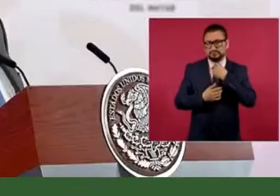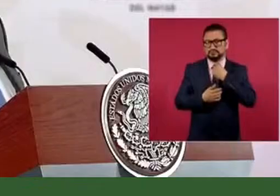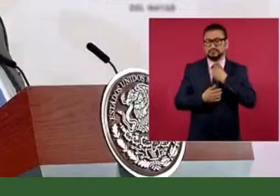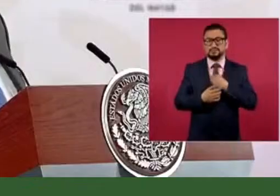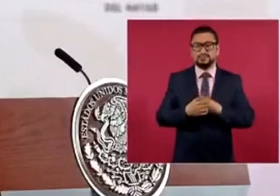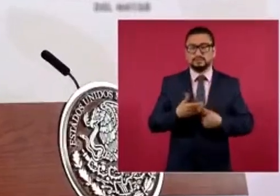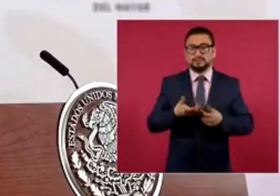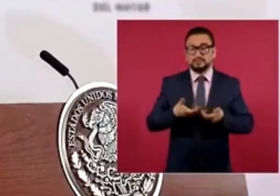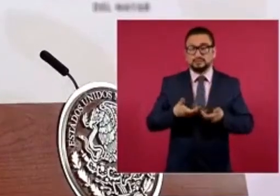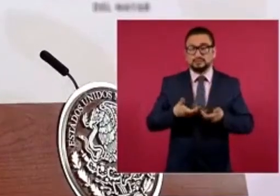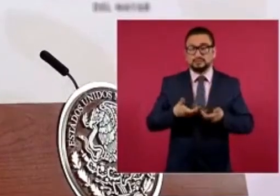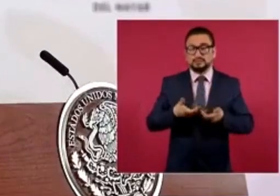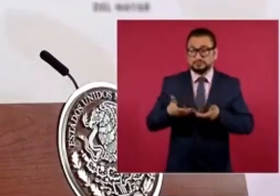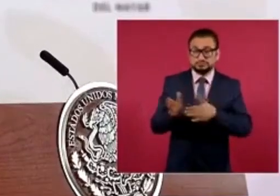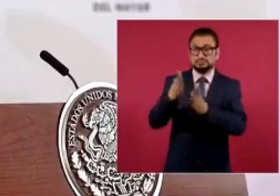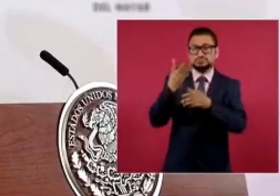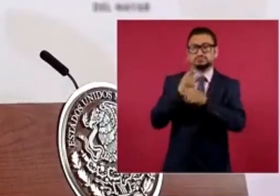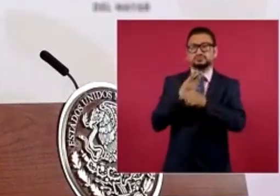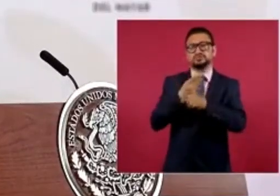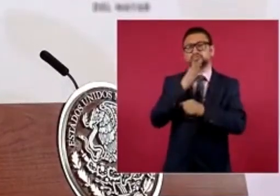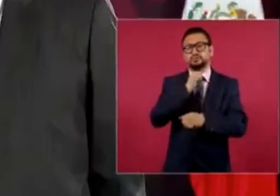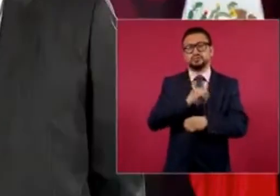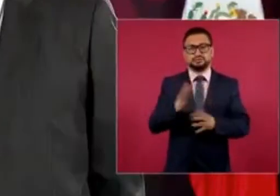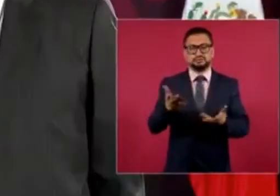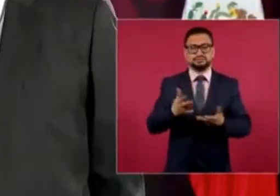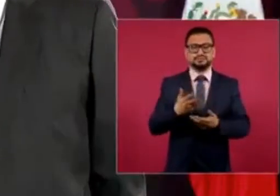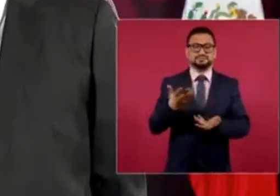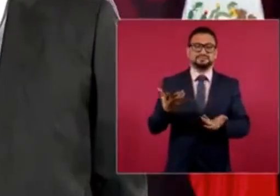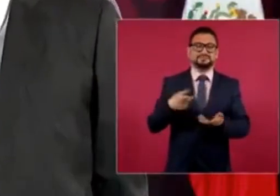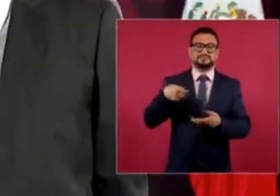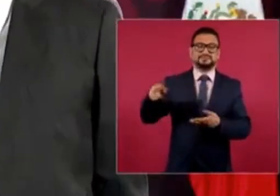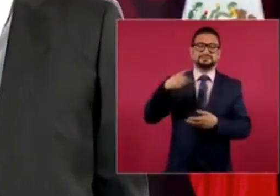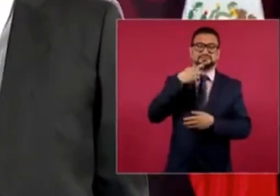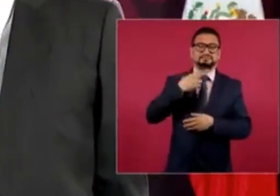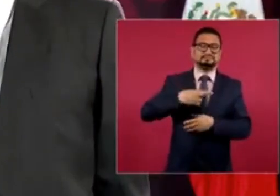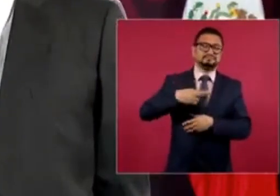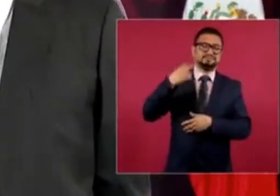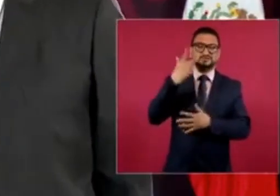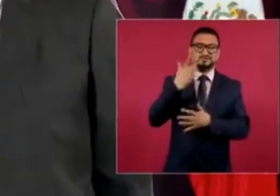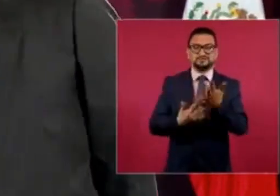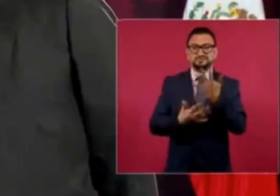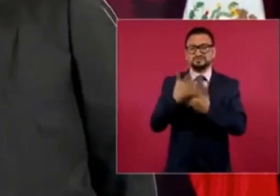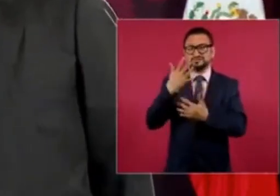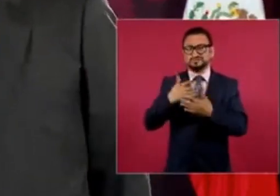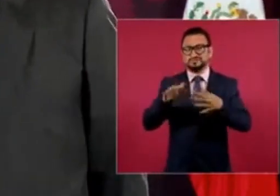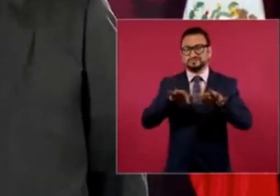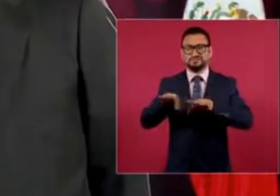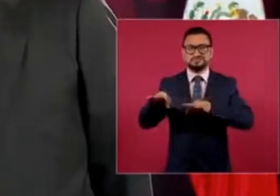caminos. Estamos hablando de los mejores trabajadores de la construcción del mundo,